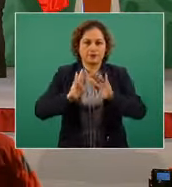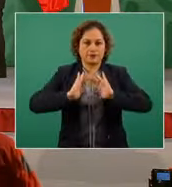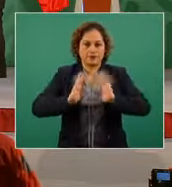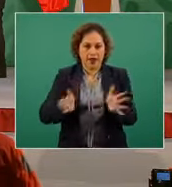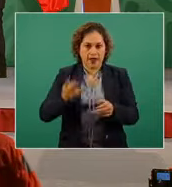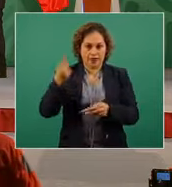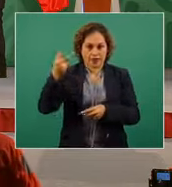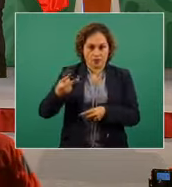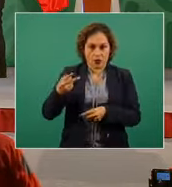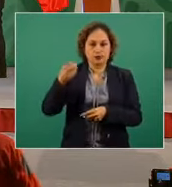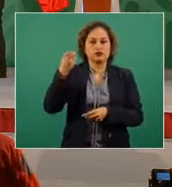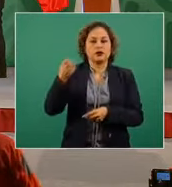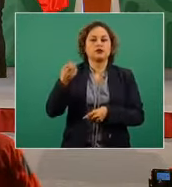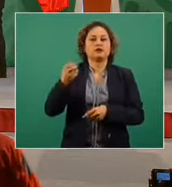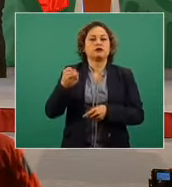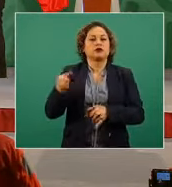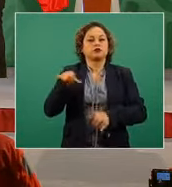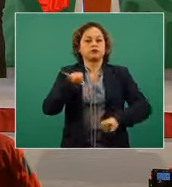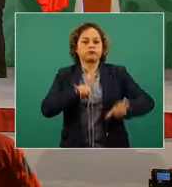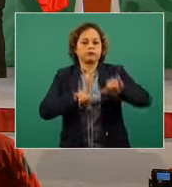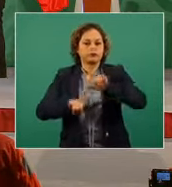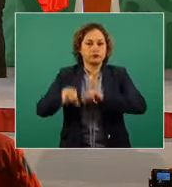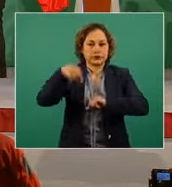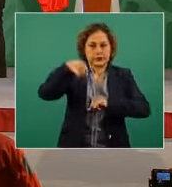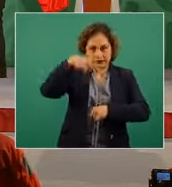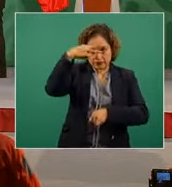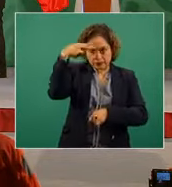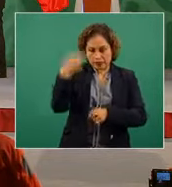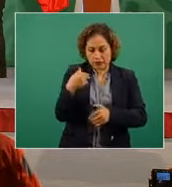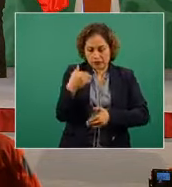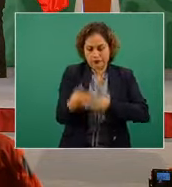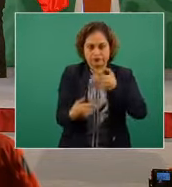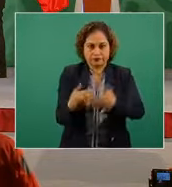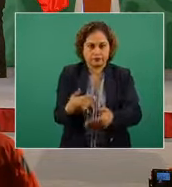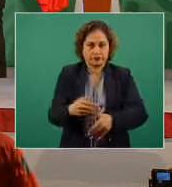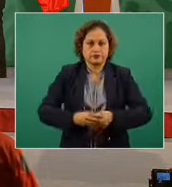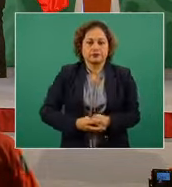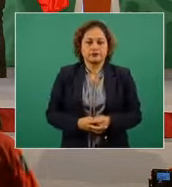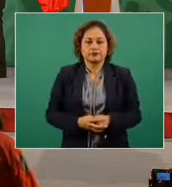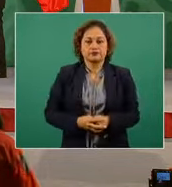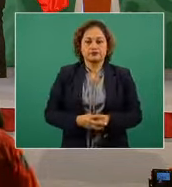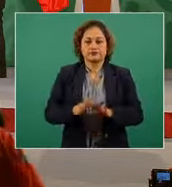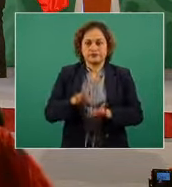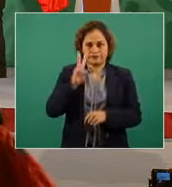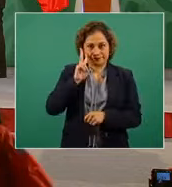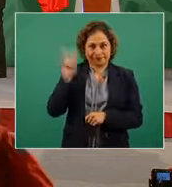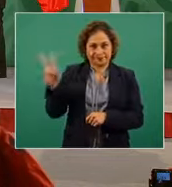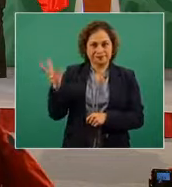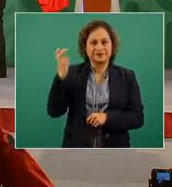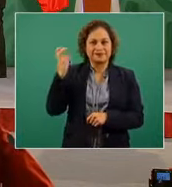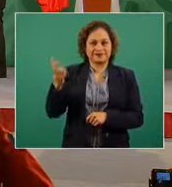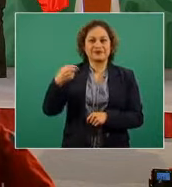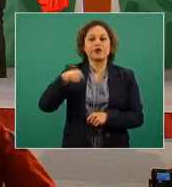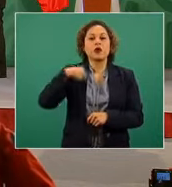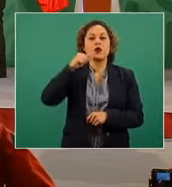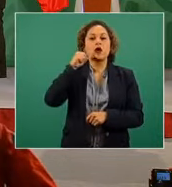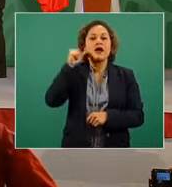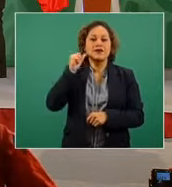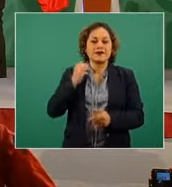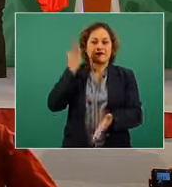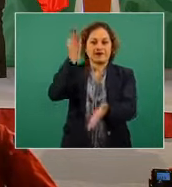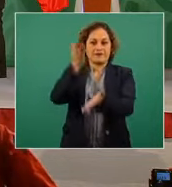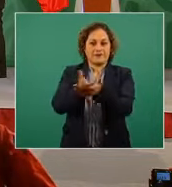llenado, final en México. La siguiente, por favor. Este es el caso de lo que les decía yo, la que visité yo ayer en